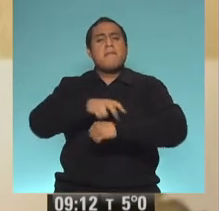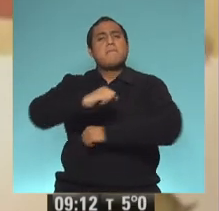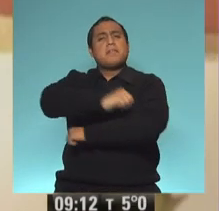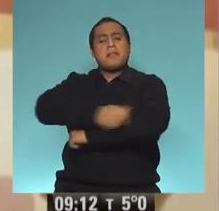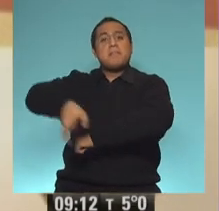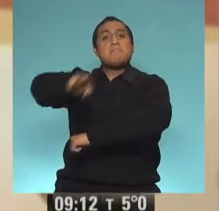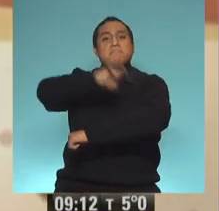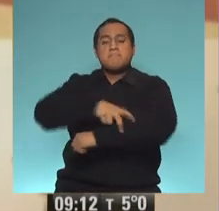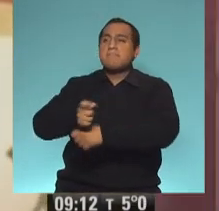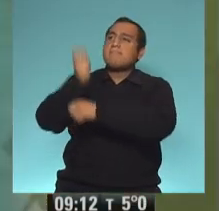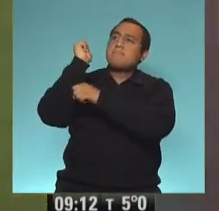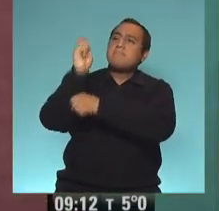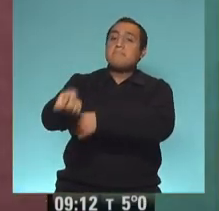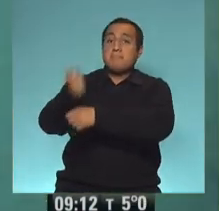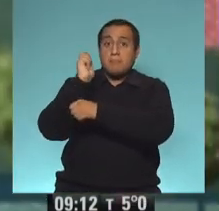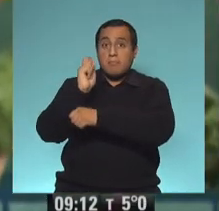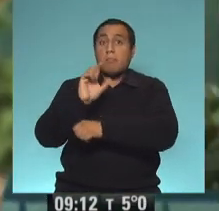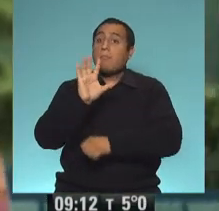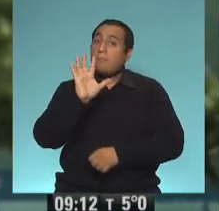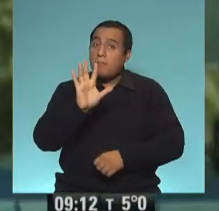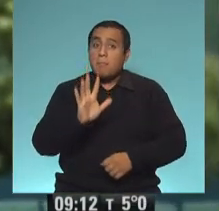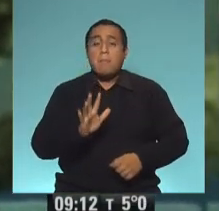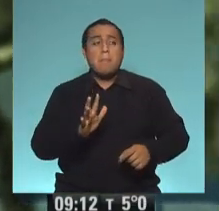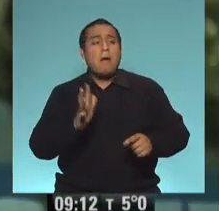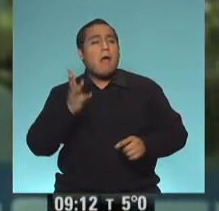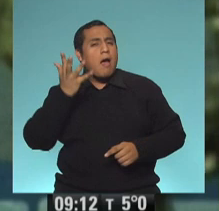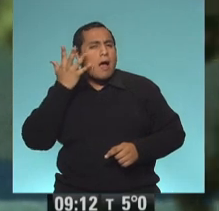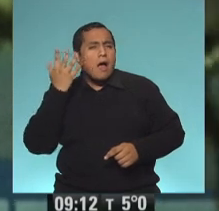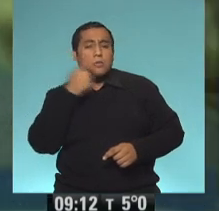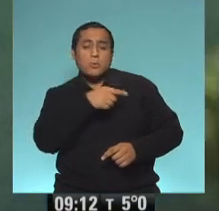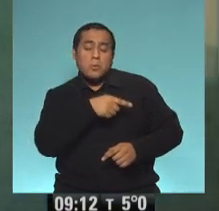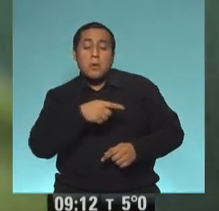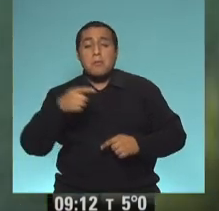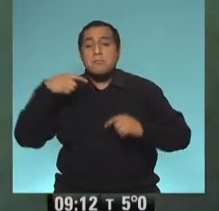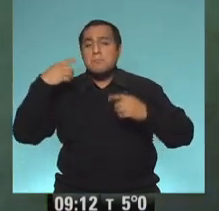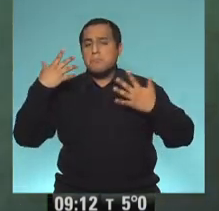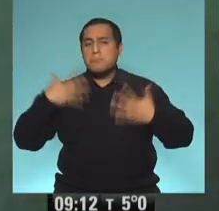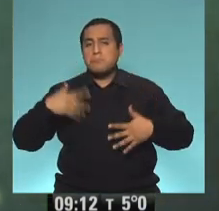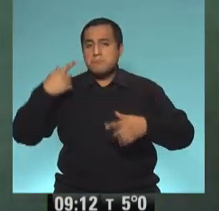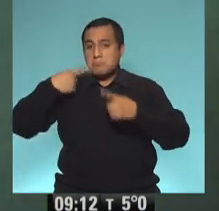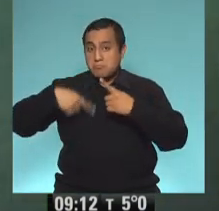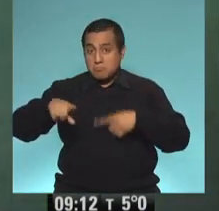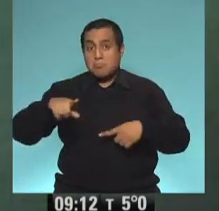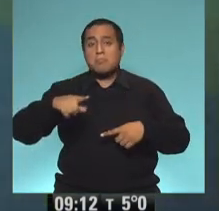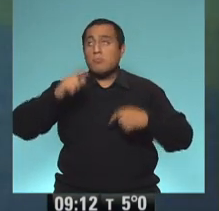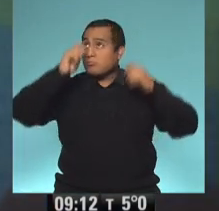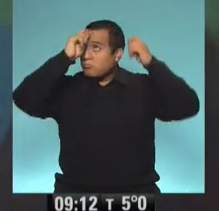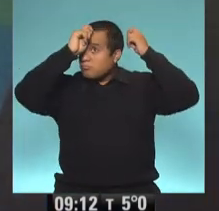ventaní. Pero el gato un día salió disfrazado con